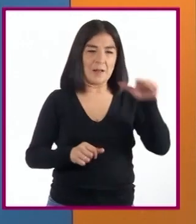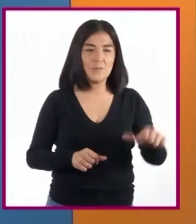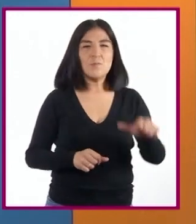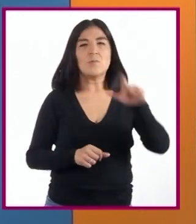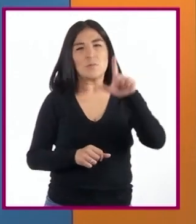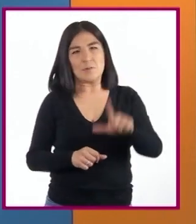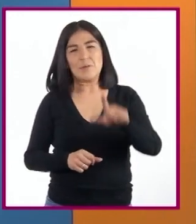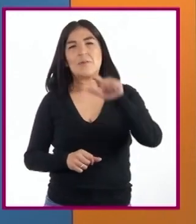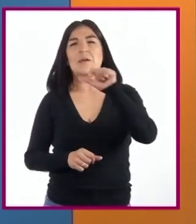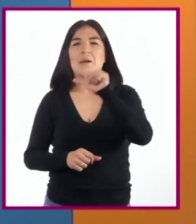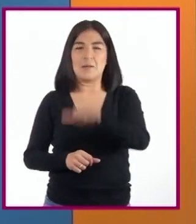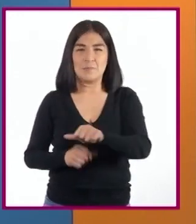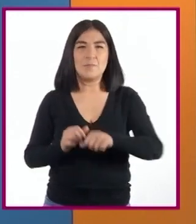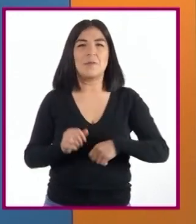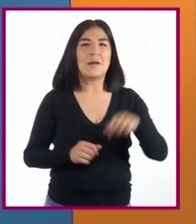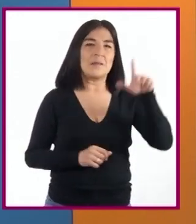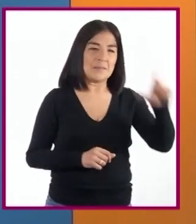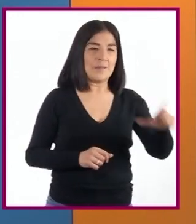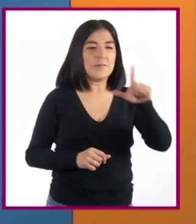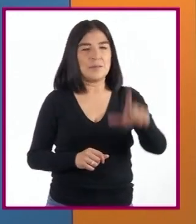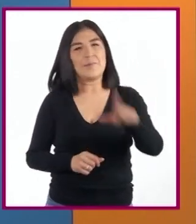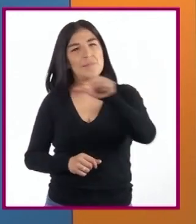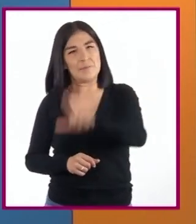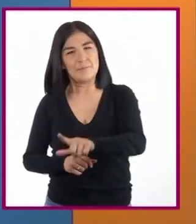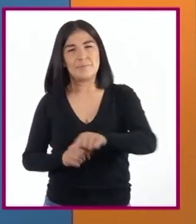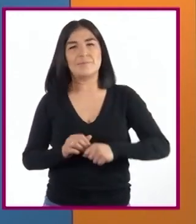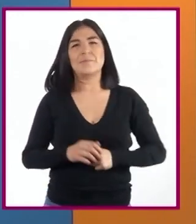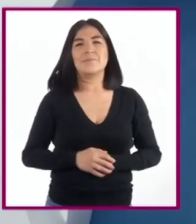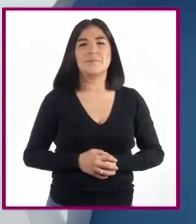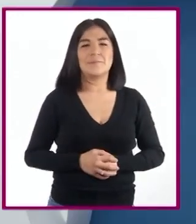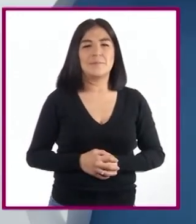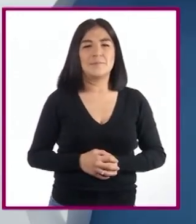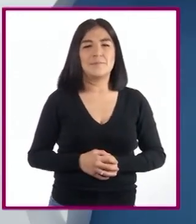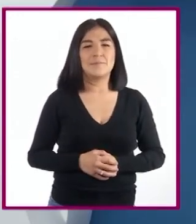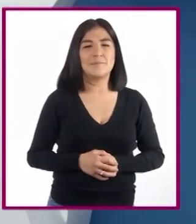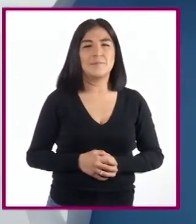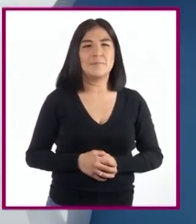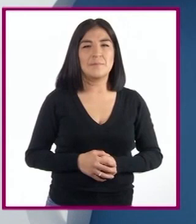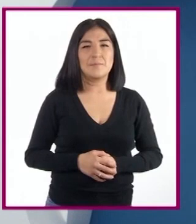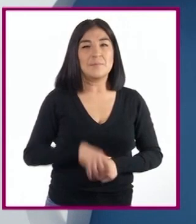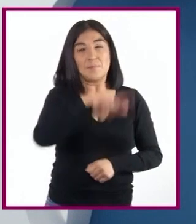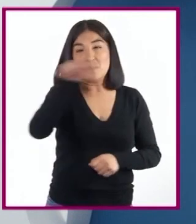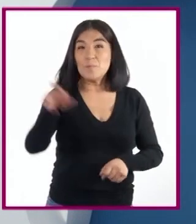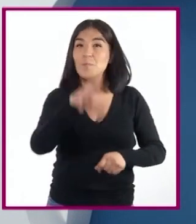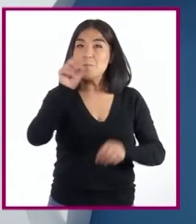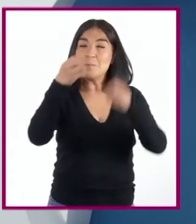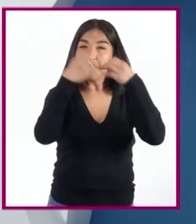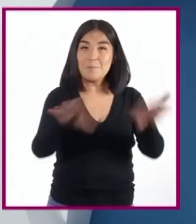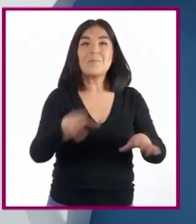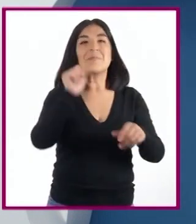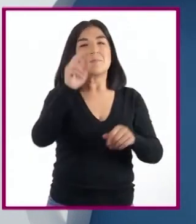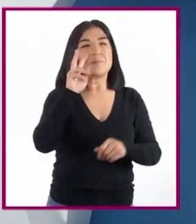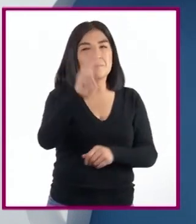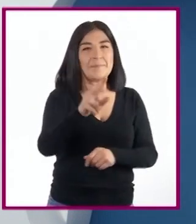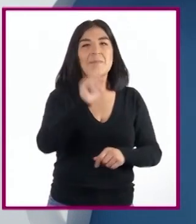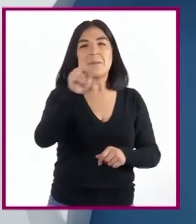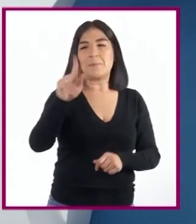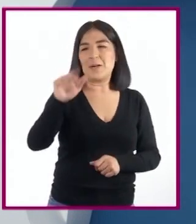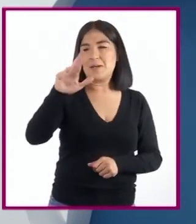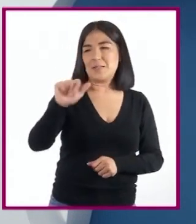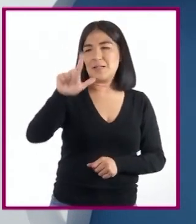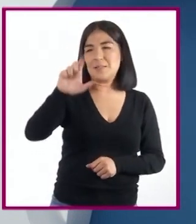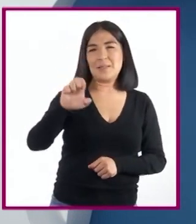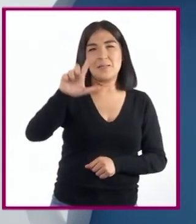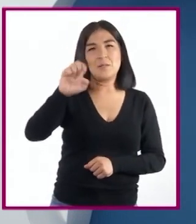lado, ángulo. Lado, lado, lado. No pierdan de vista que los paralelogramos también